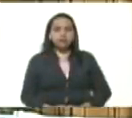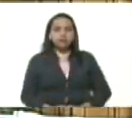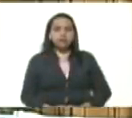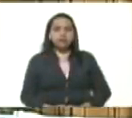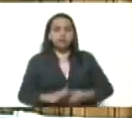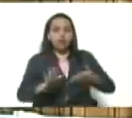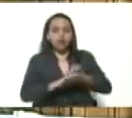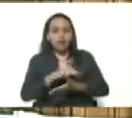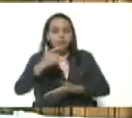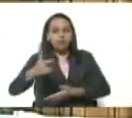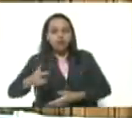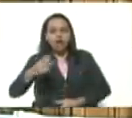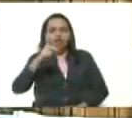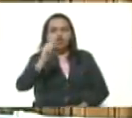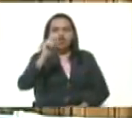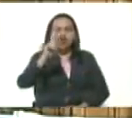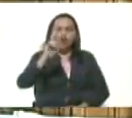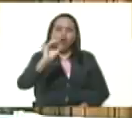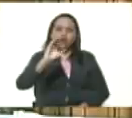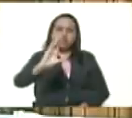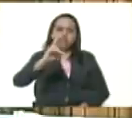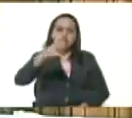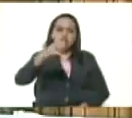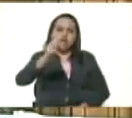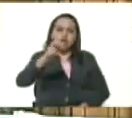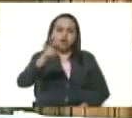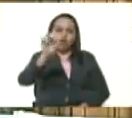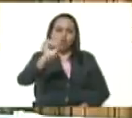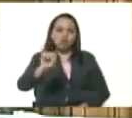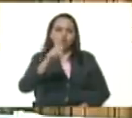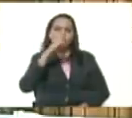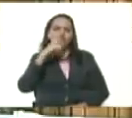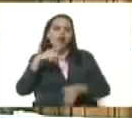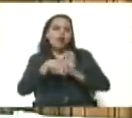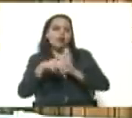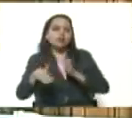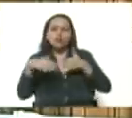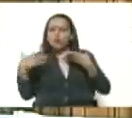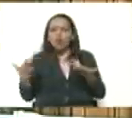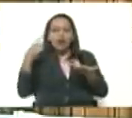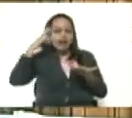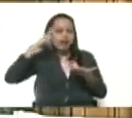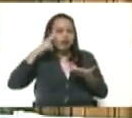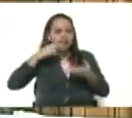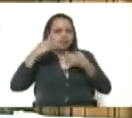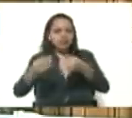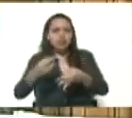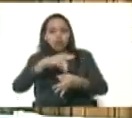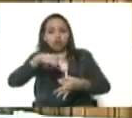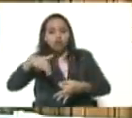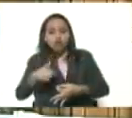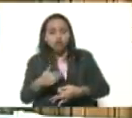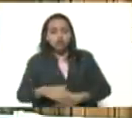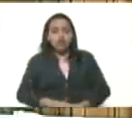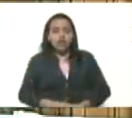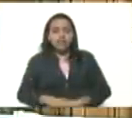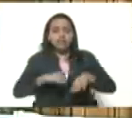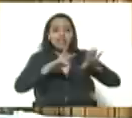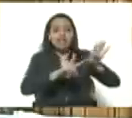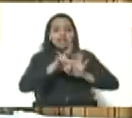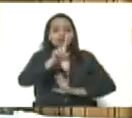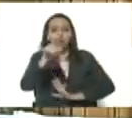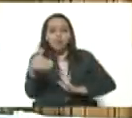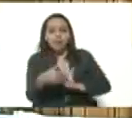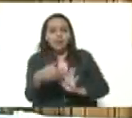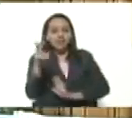sobre los trocheros ilegales. ¿Cuál es la razón verdadera? Nosotros a esos 71.000 venezolanos que